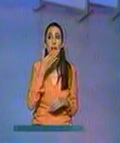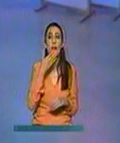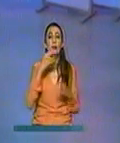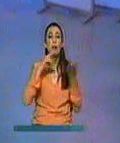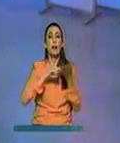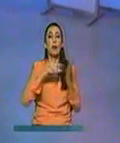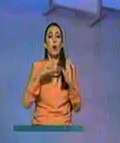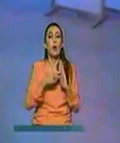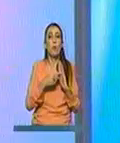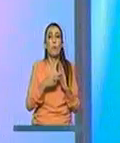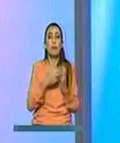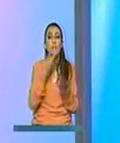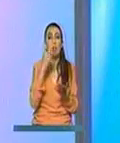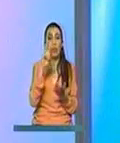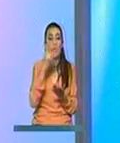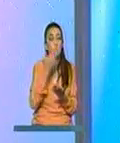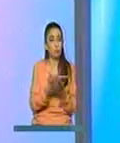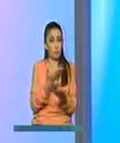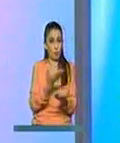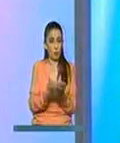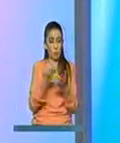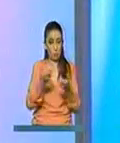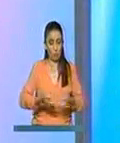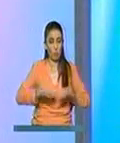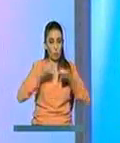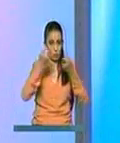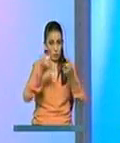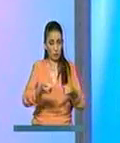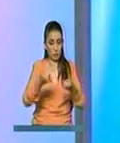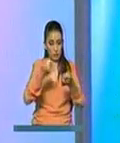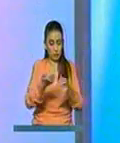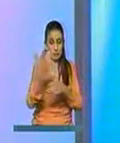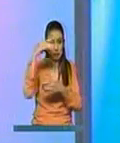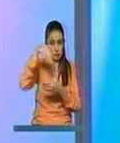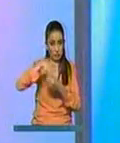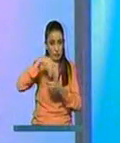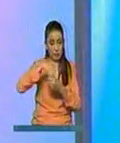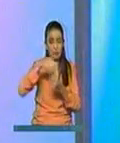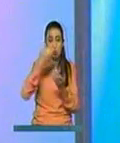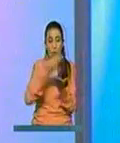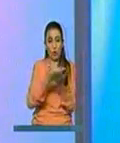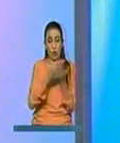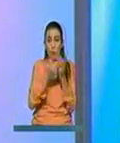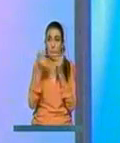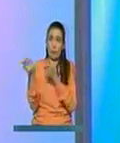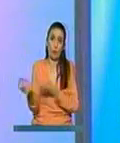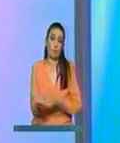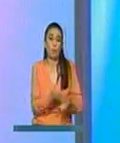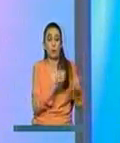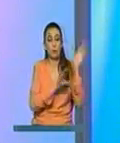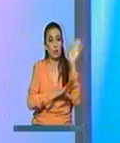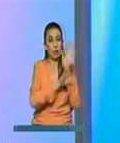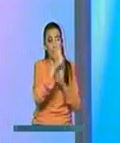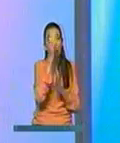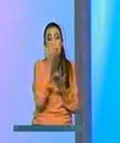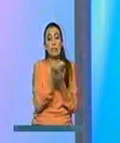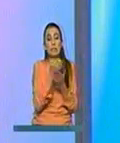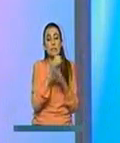a una de las dos propuestas que se están incluyendo dentro de esta propuesta de ley de crecimiento económico